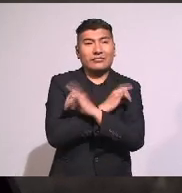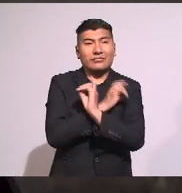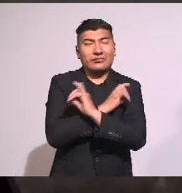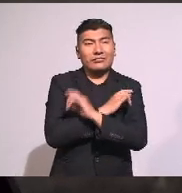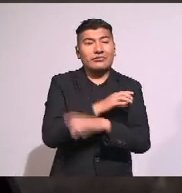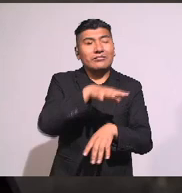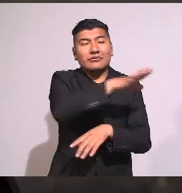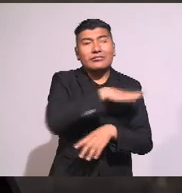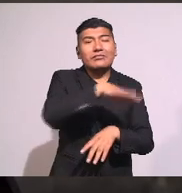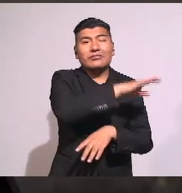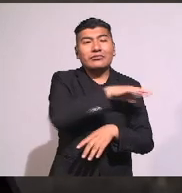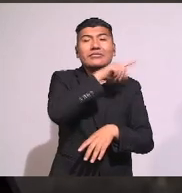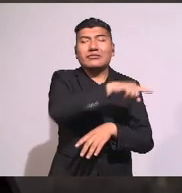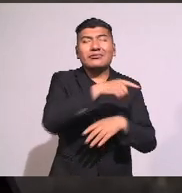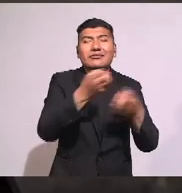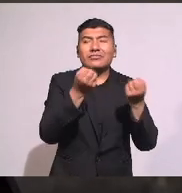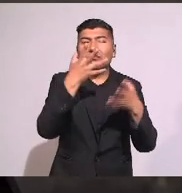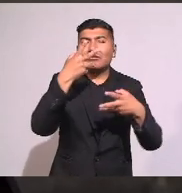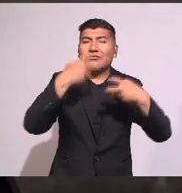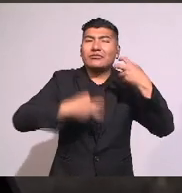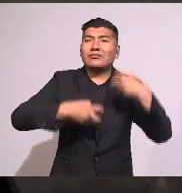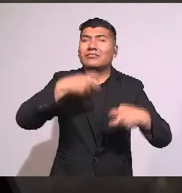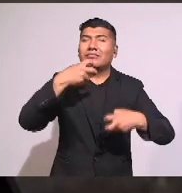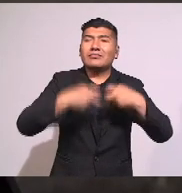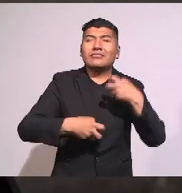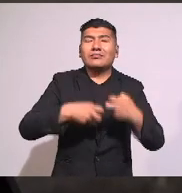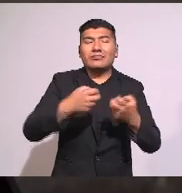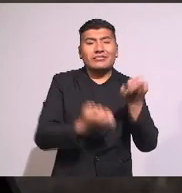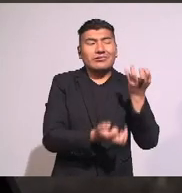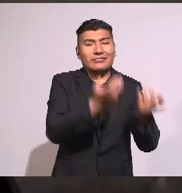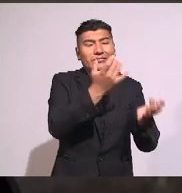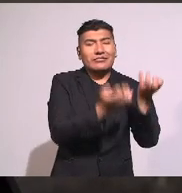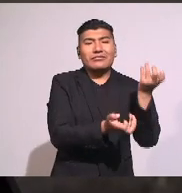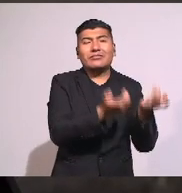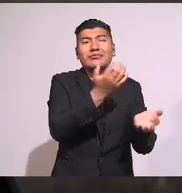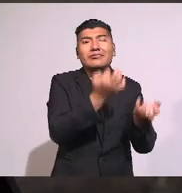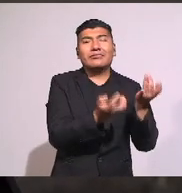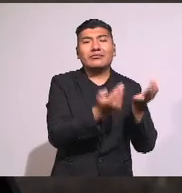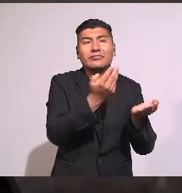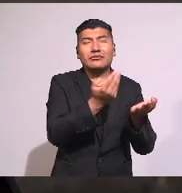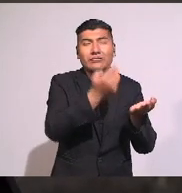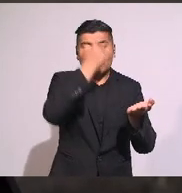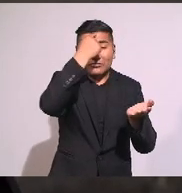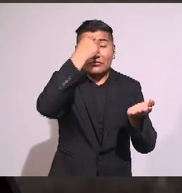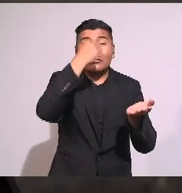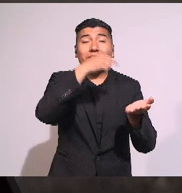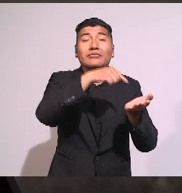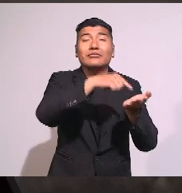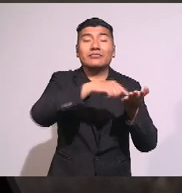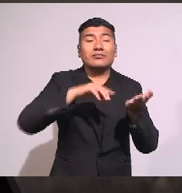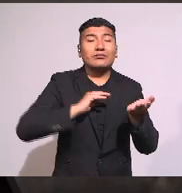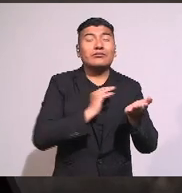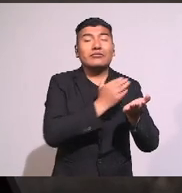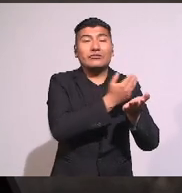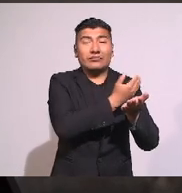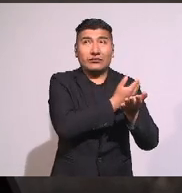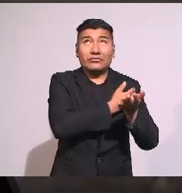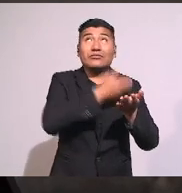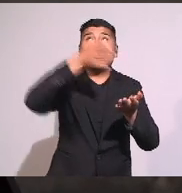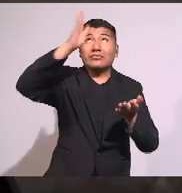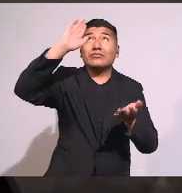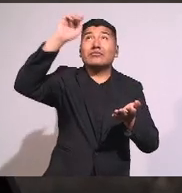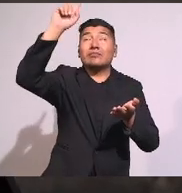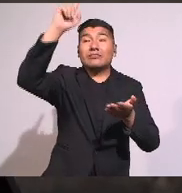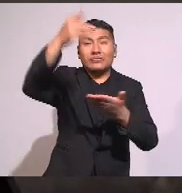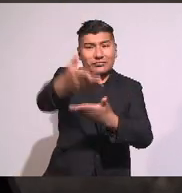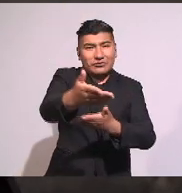viven los desastres naturales de los incendios. Por eso, nuestro Creador nos invita a